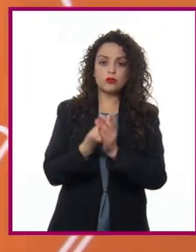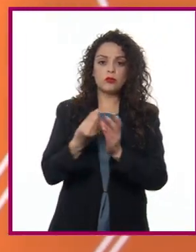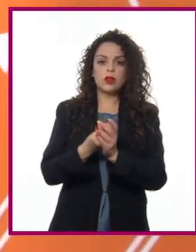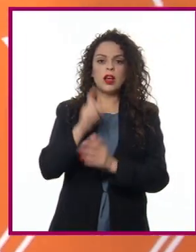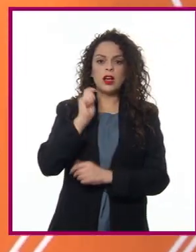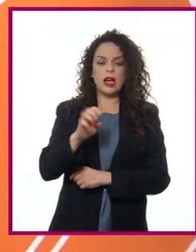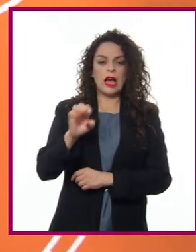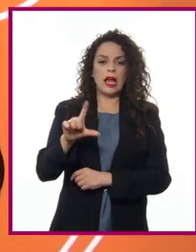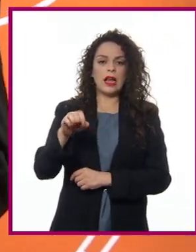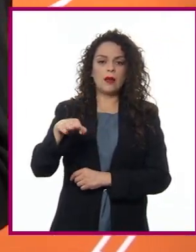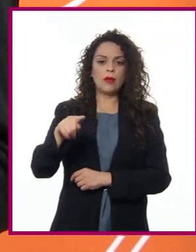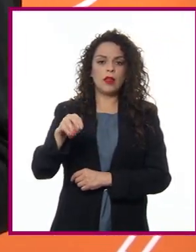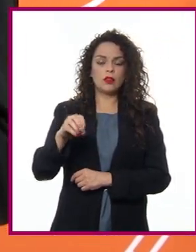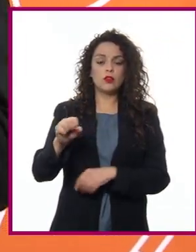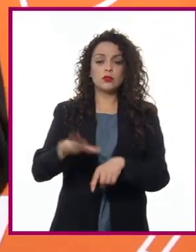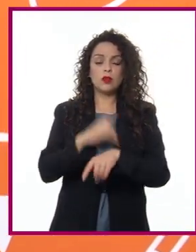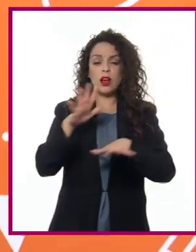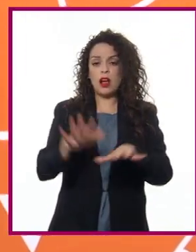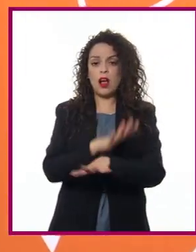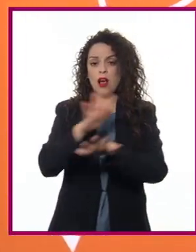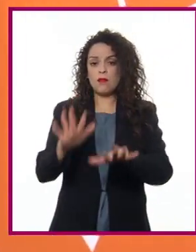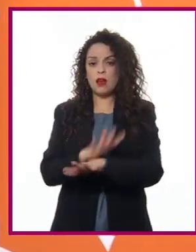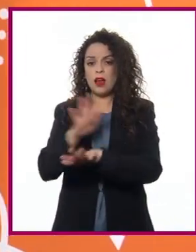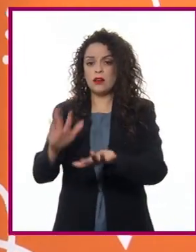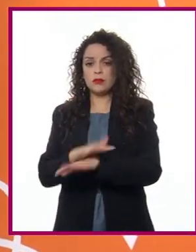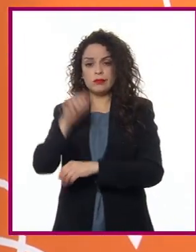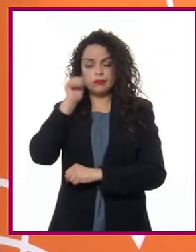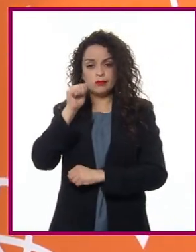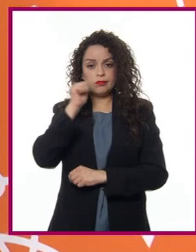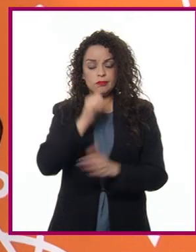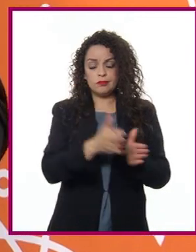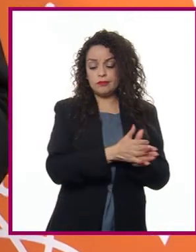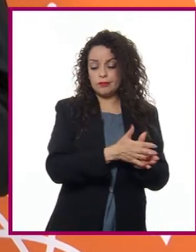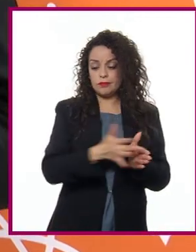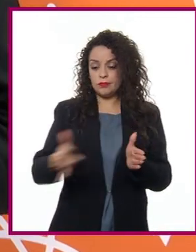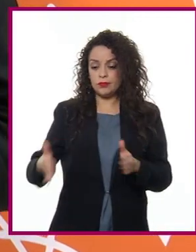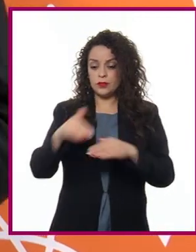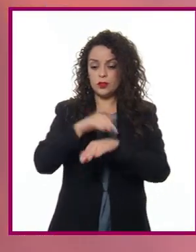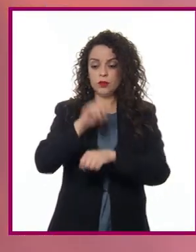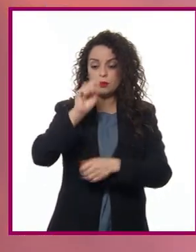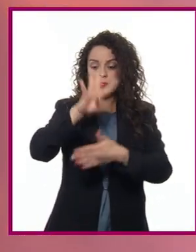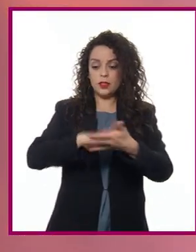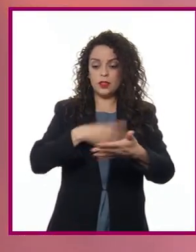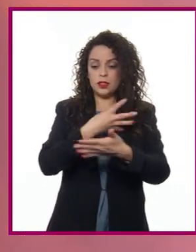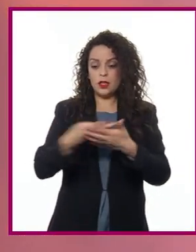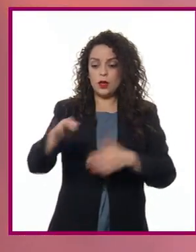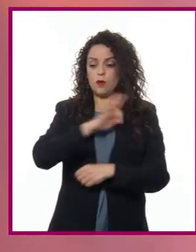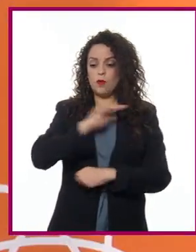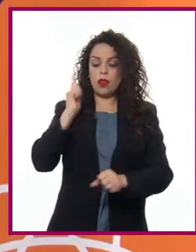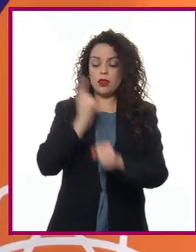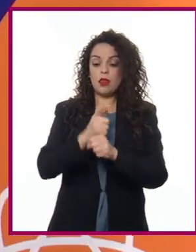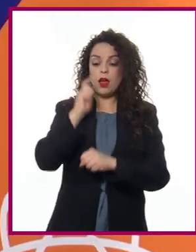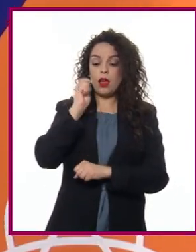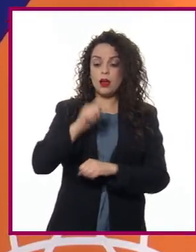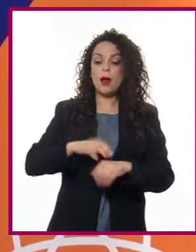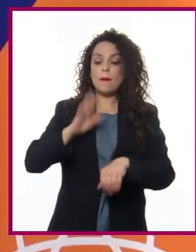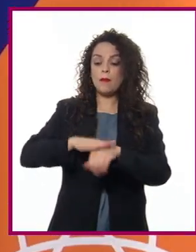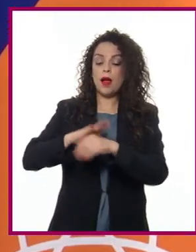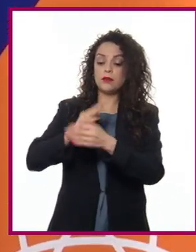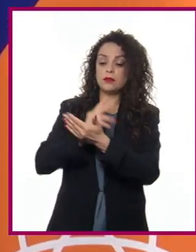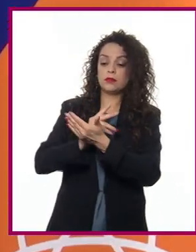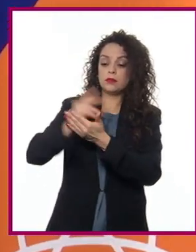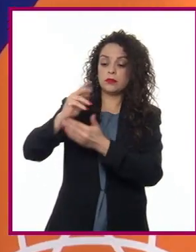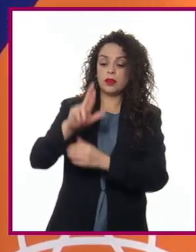elementos, ya que presentan cambios constantes y consistentes a lo largo de la tabla periódica. Esto lo pudimos observar en el aumento constante del radio